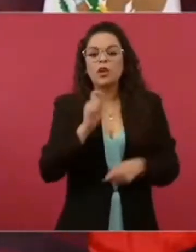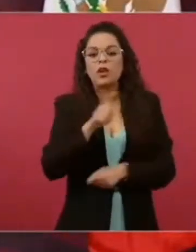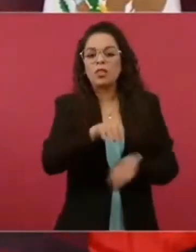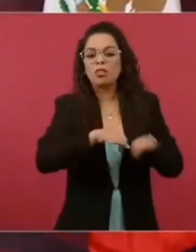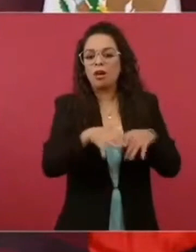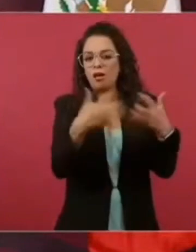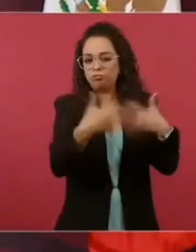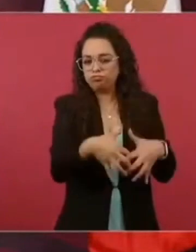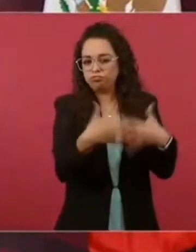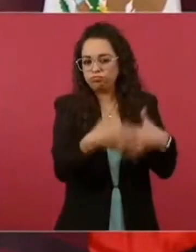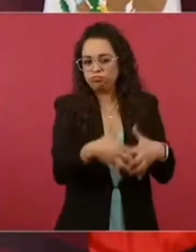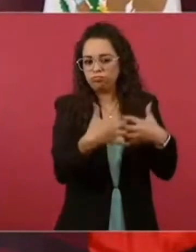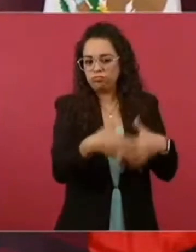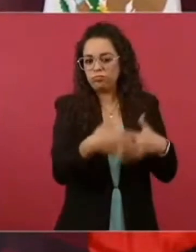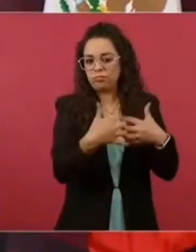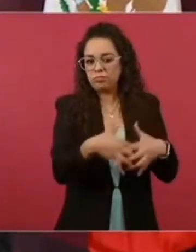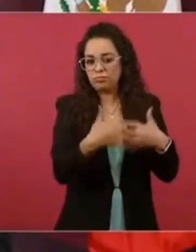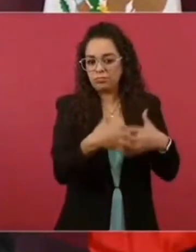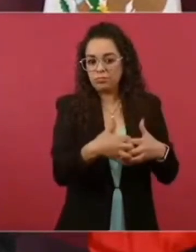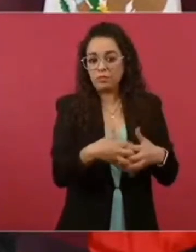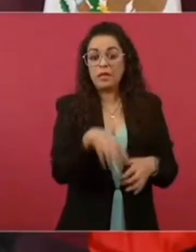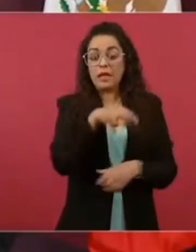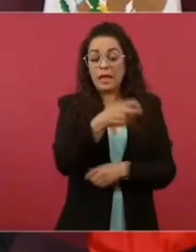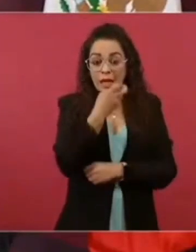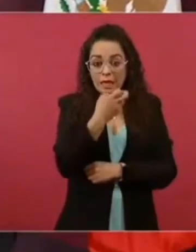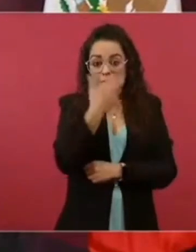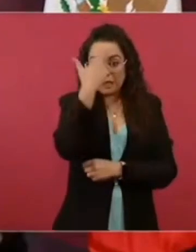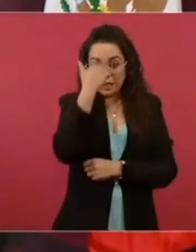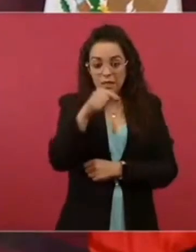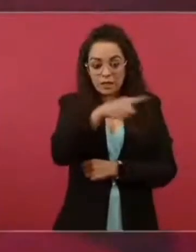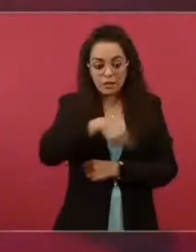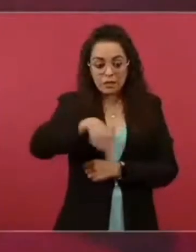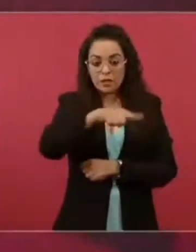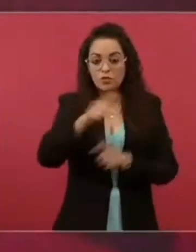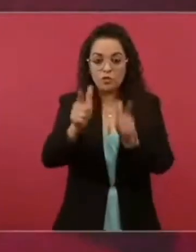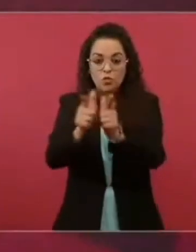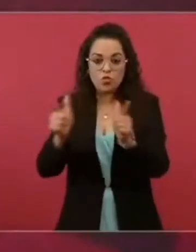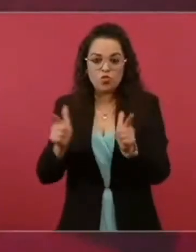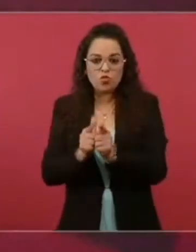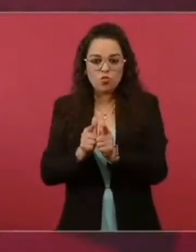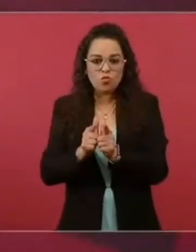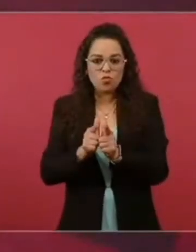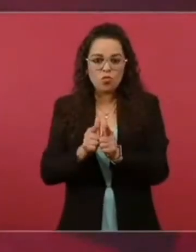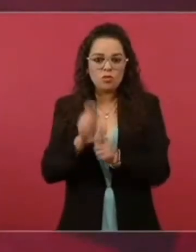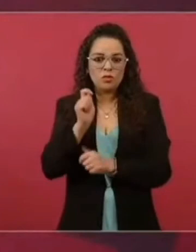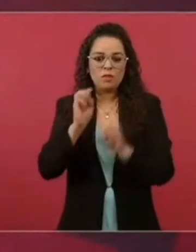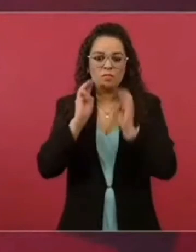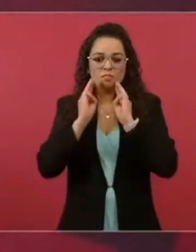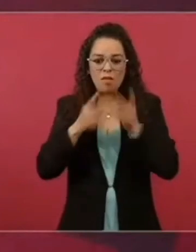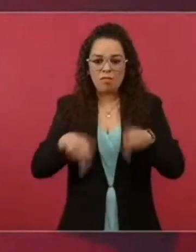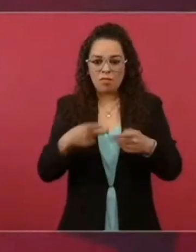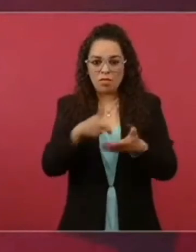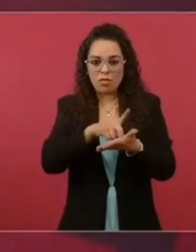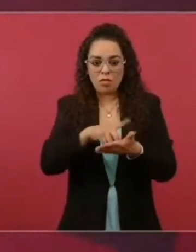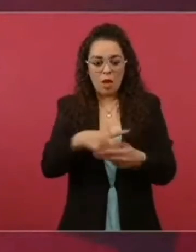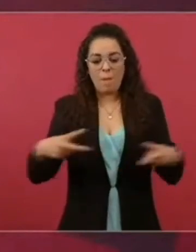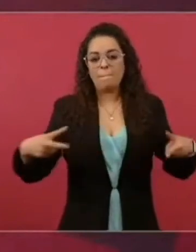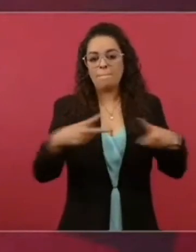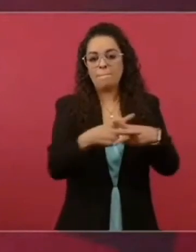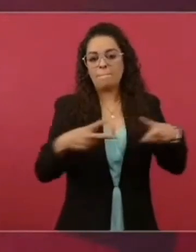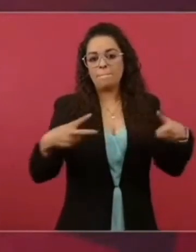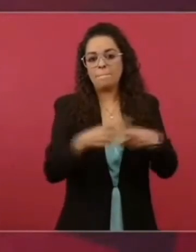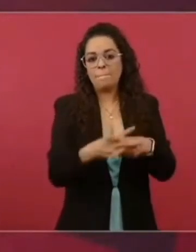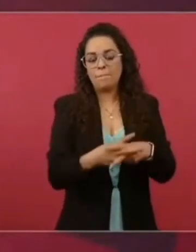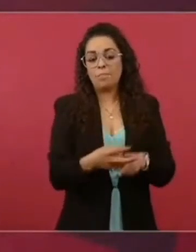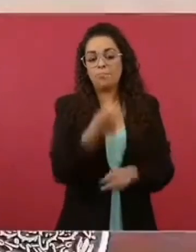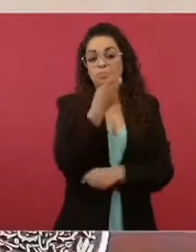es el que produce enfrentamientos entre bandas y homicidios. Es de